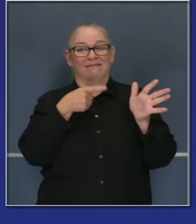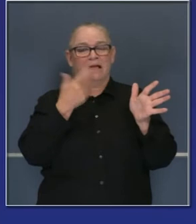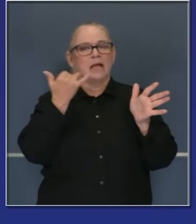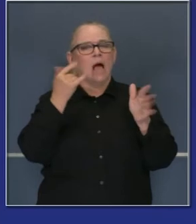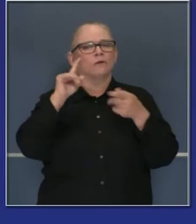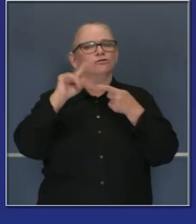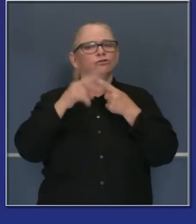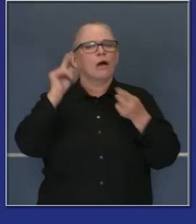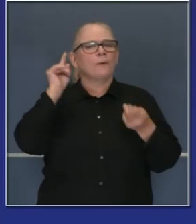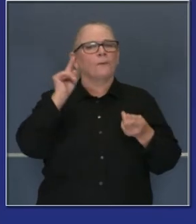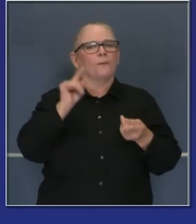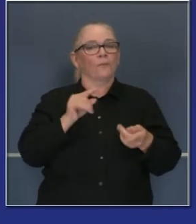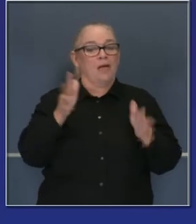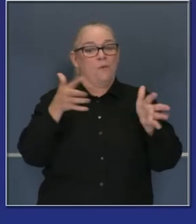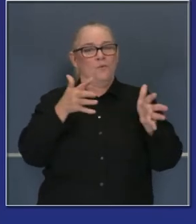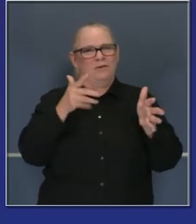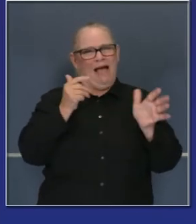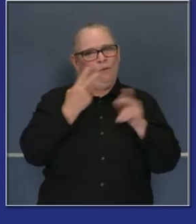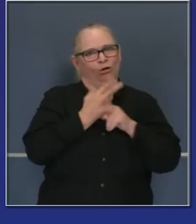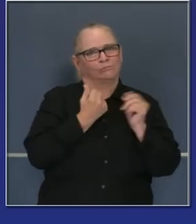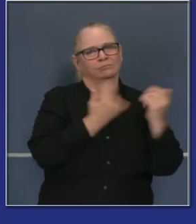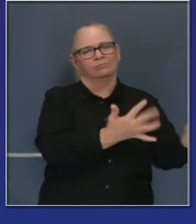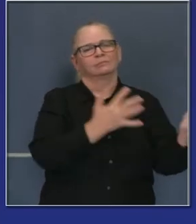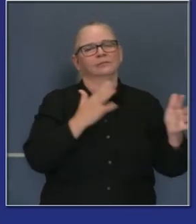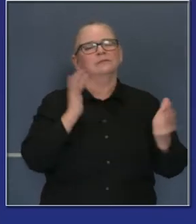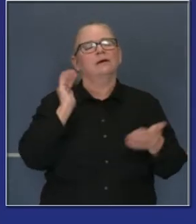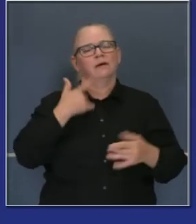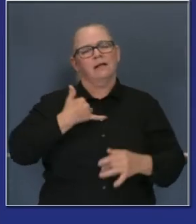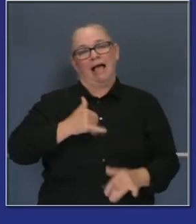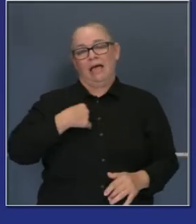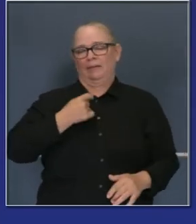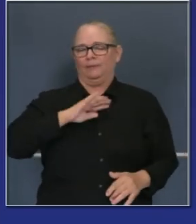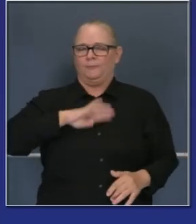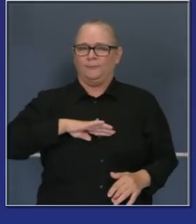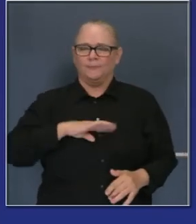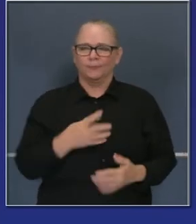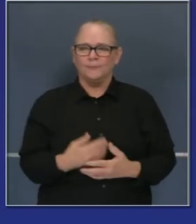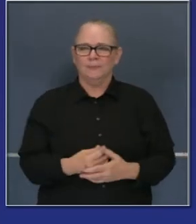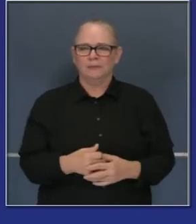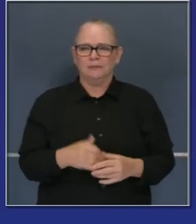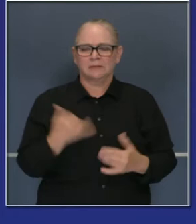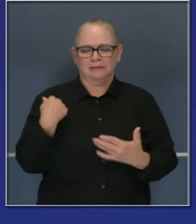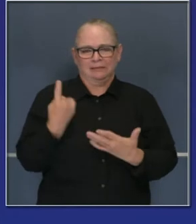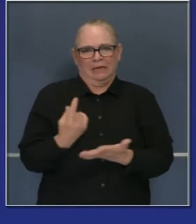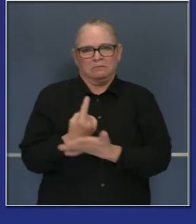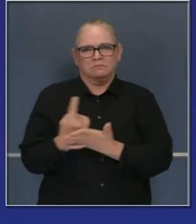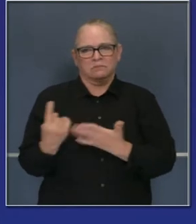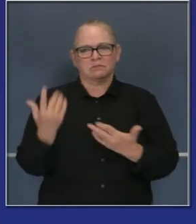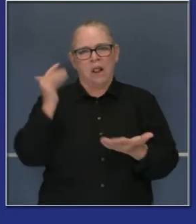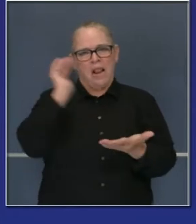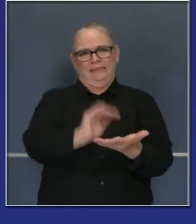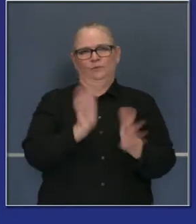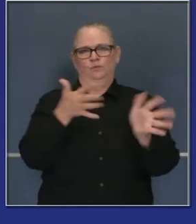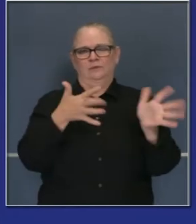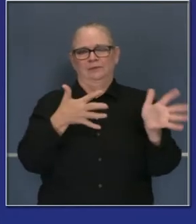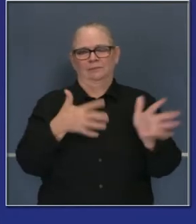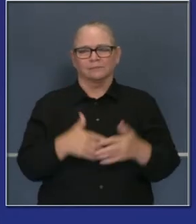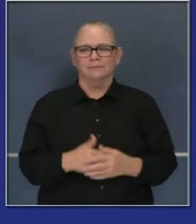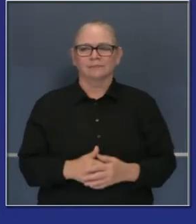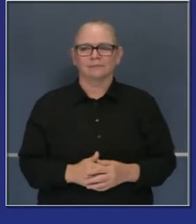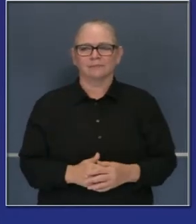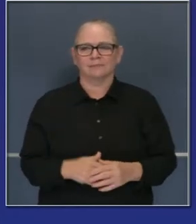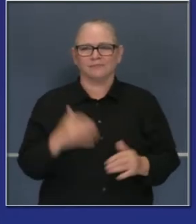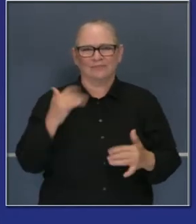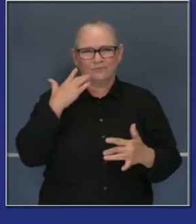relativamente más favorables en la última semana en los últimos días y como consecuencia hemos